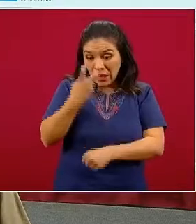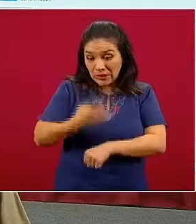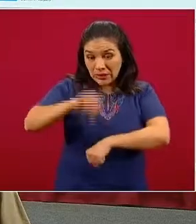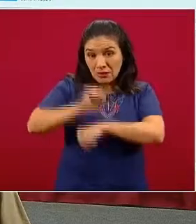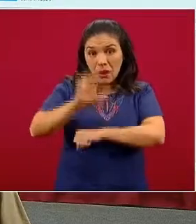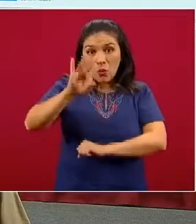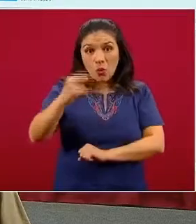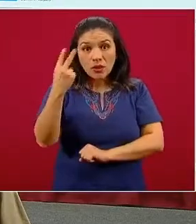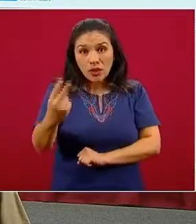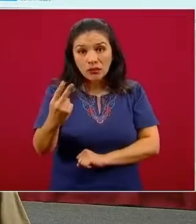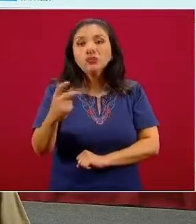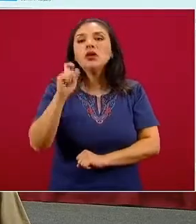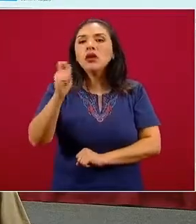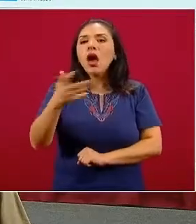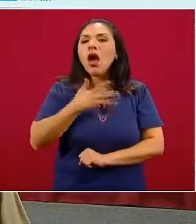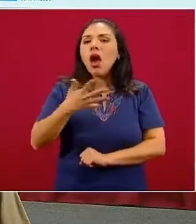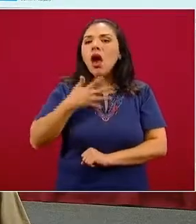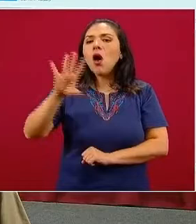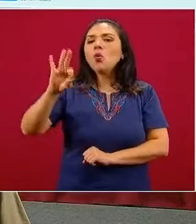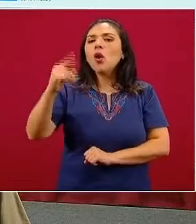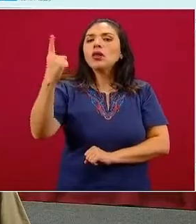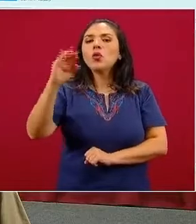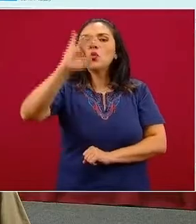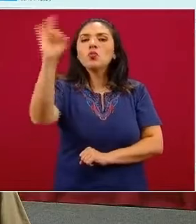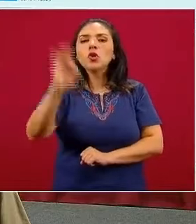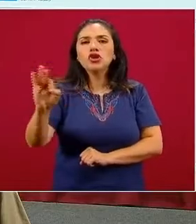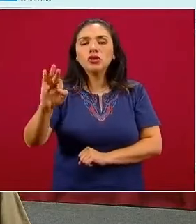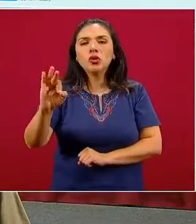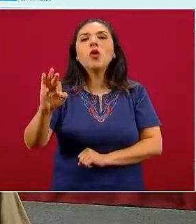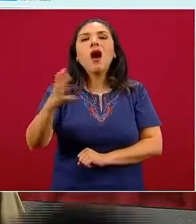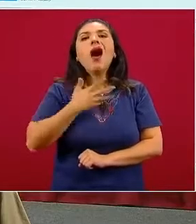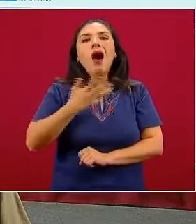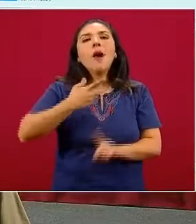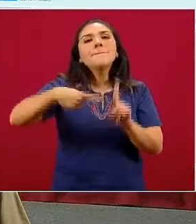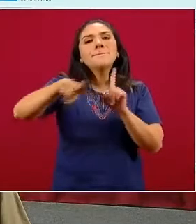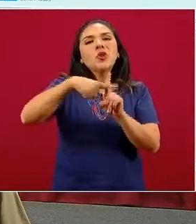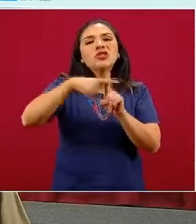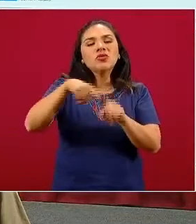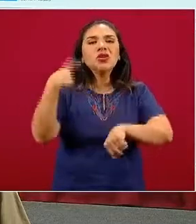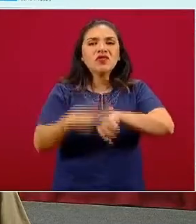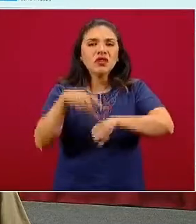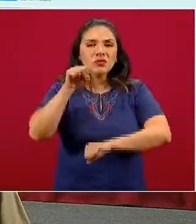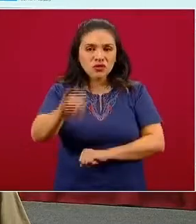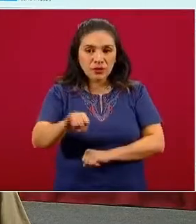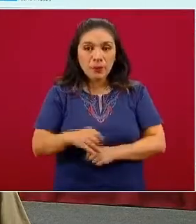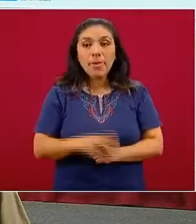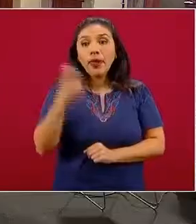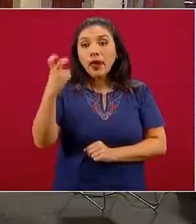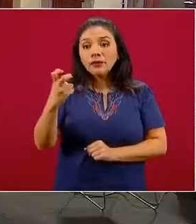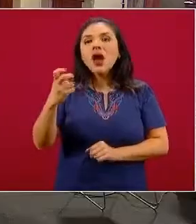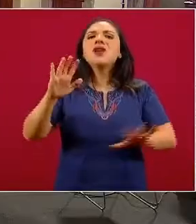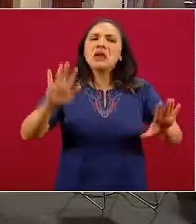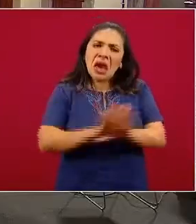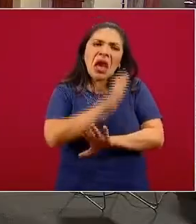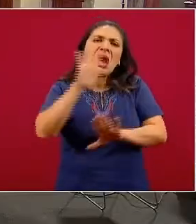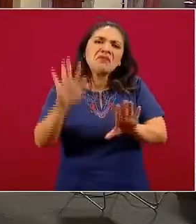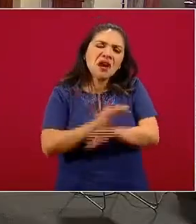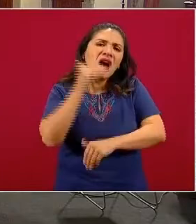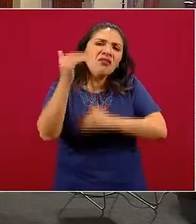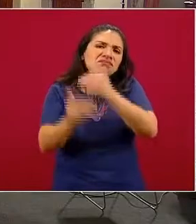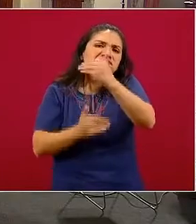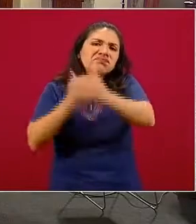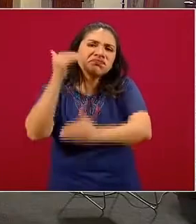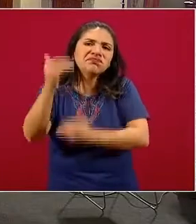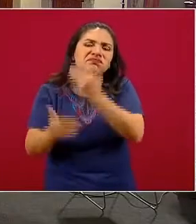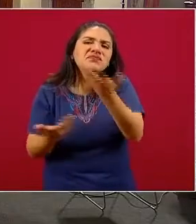semana 42, son 41% que resultaron positivos. Esto ha estado cambiando, llegamos